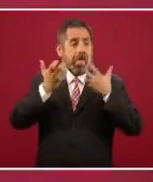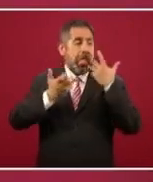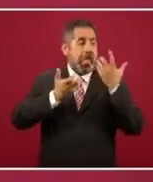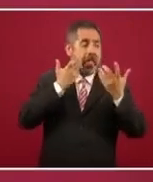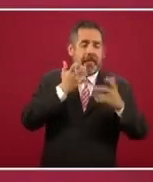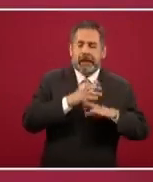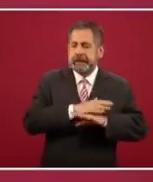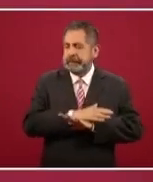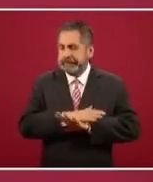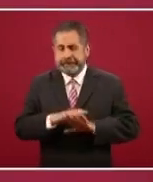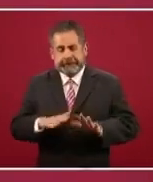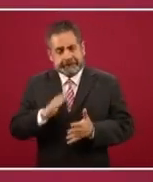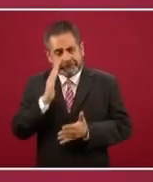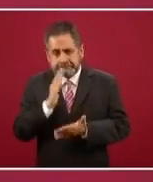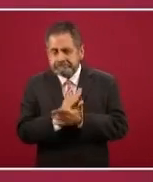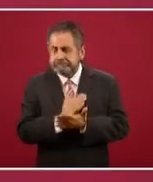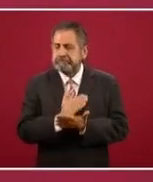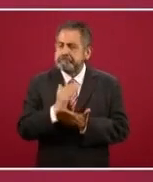una buena vacuna